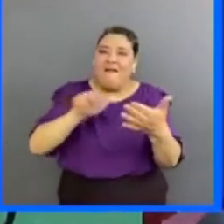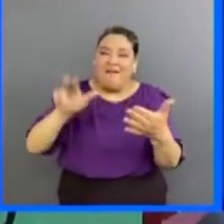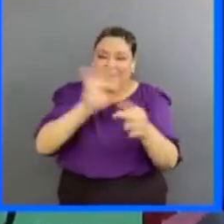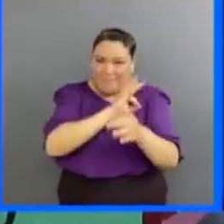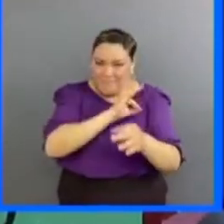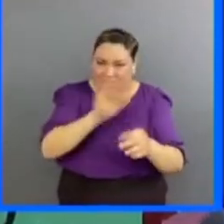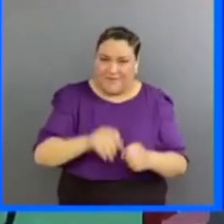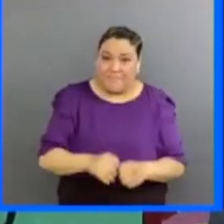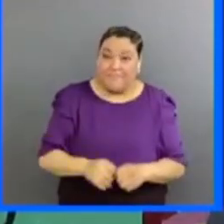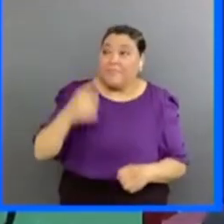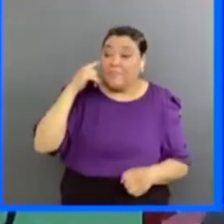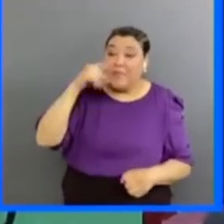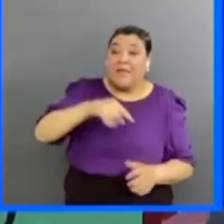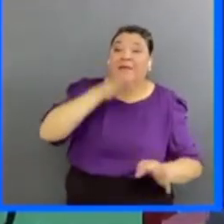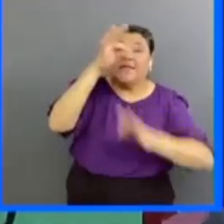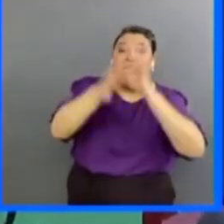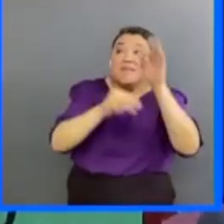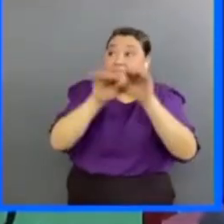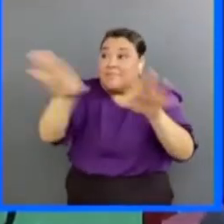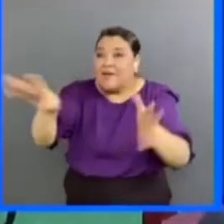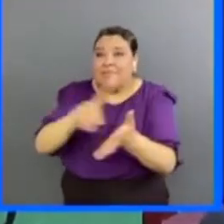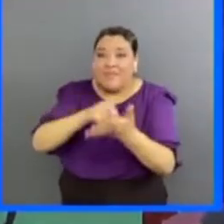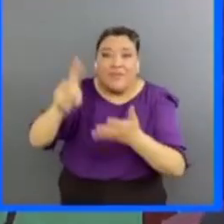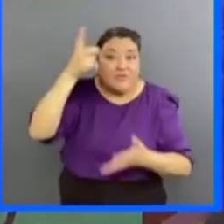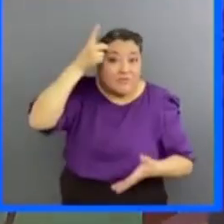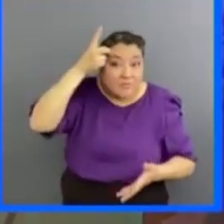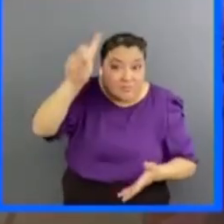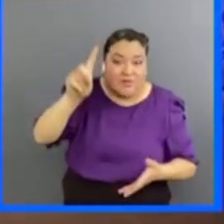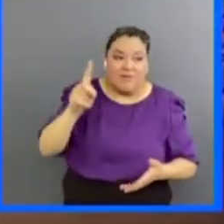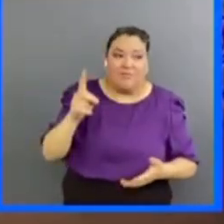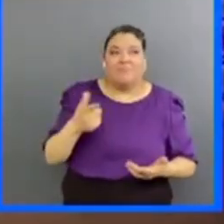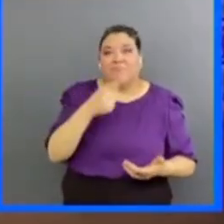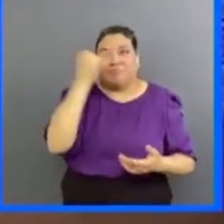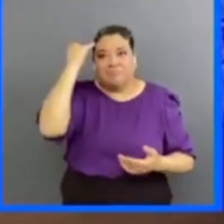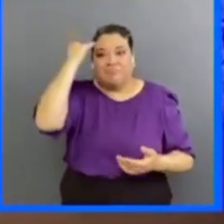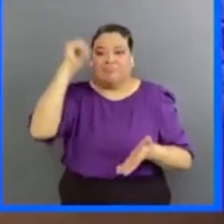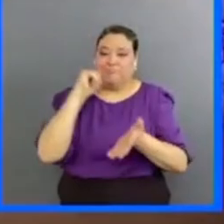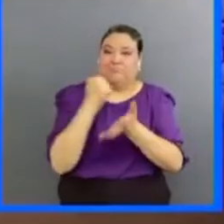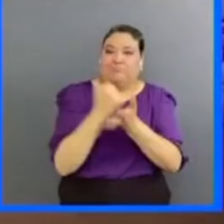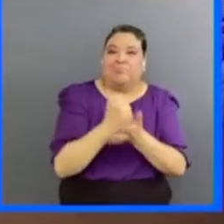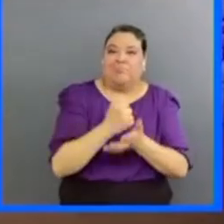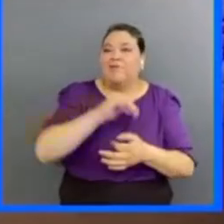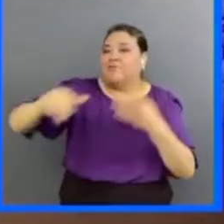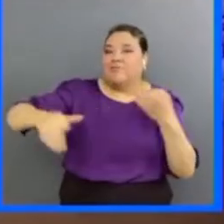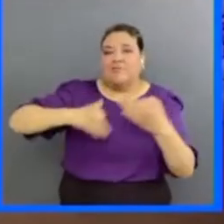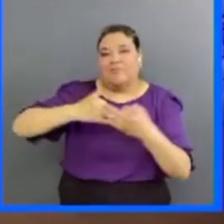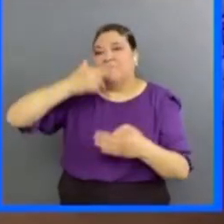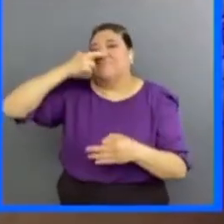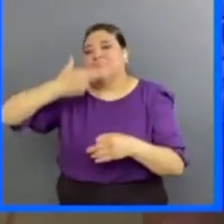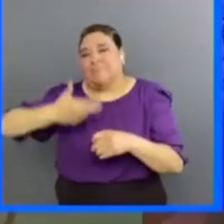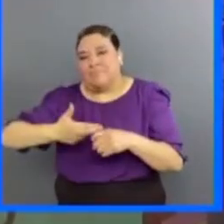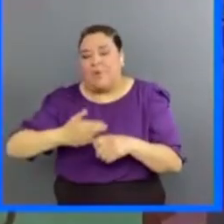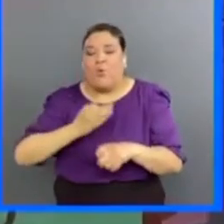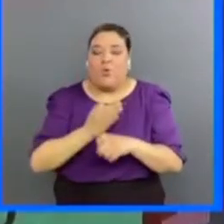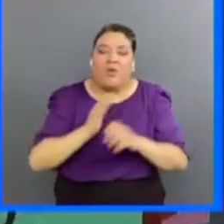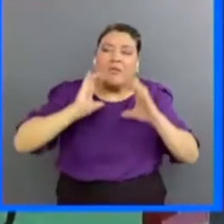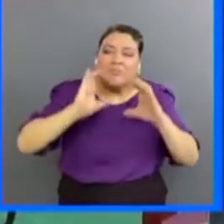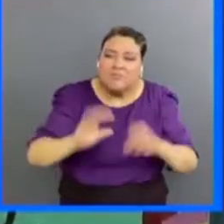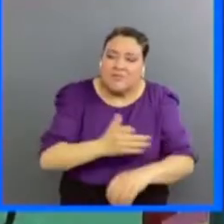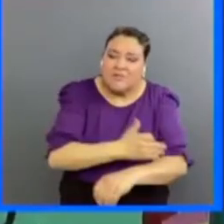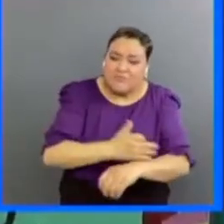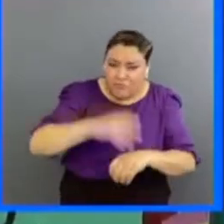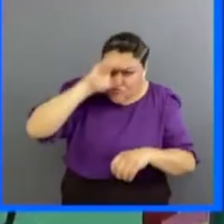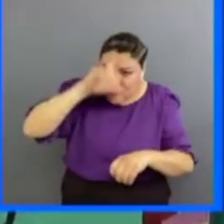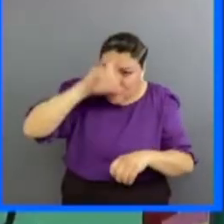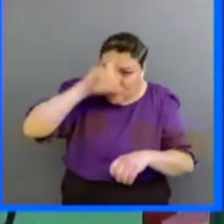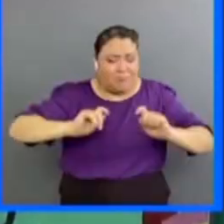difundir lo que son los derechos de autor, la propiedad intelectual, que es un compromiso de todos, ¿no? Este cuidado y esta protección y esta salvaguarda de